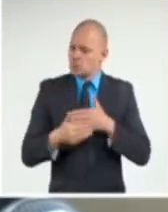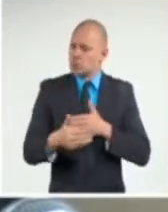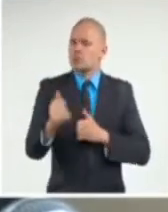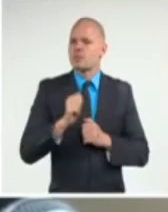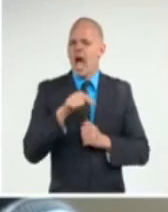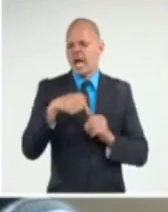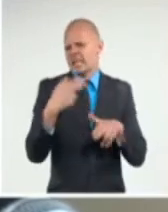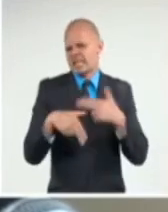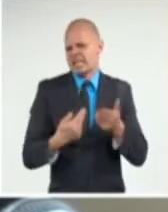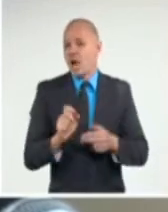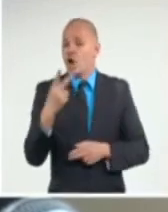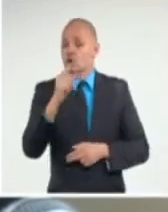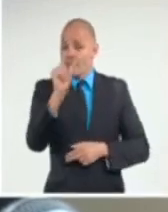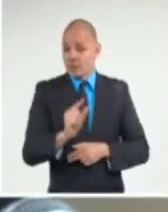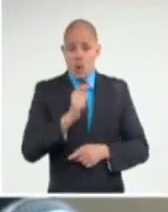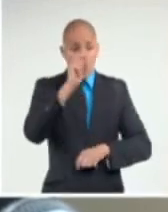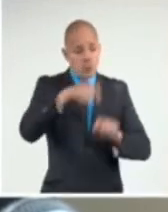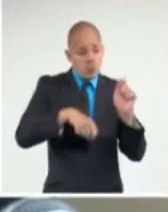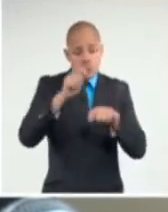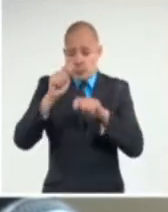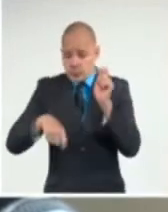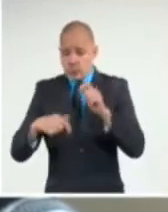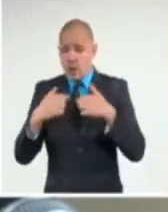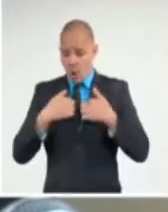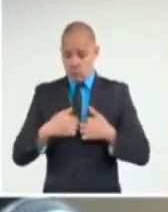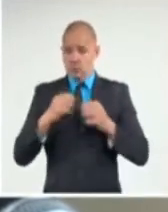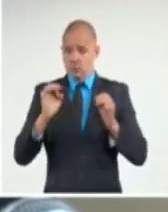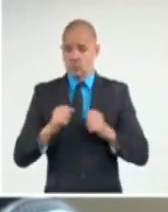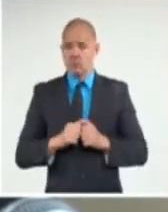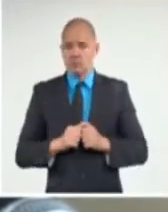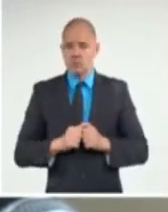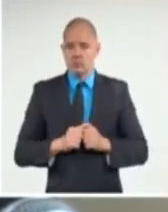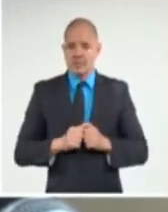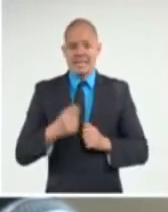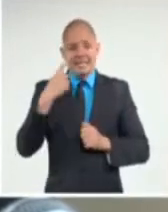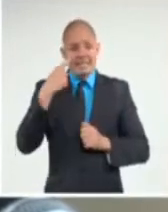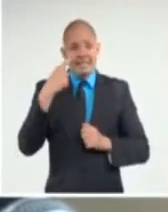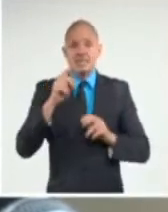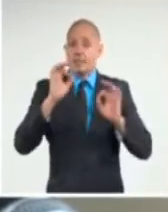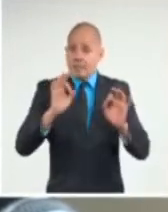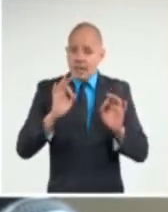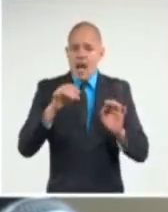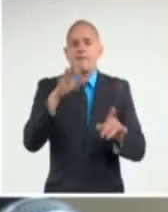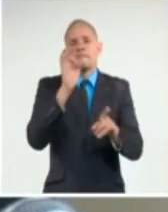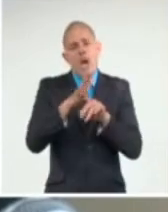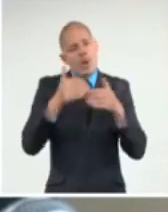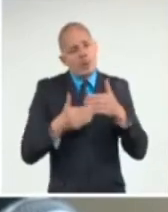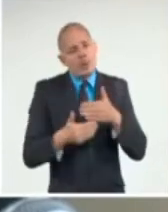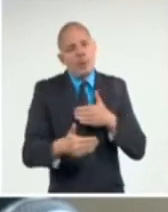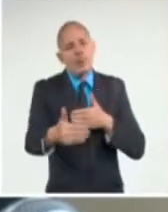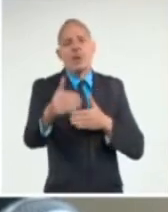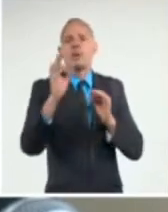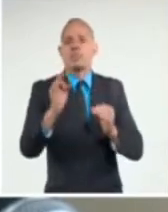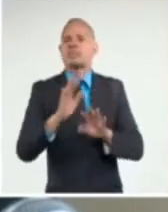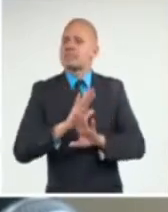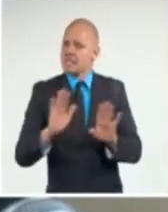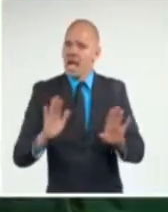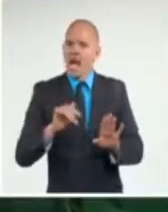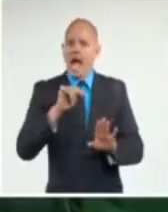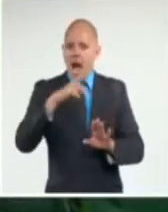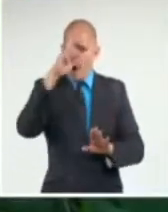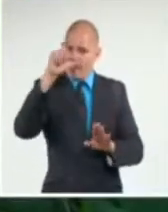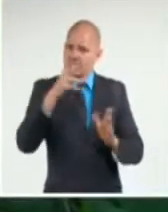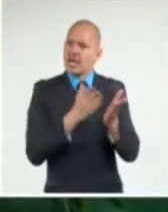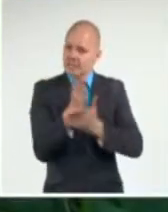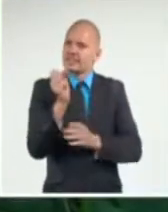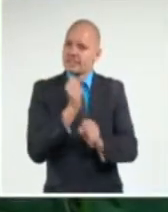dos casos seguidos y marca el inicio o la inauguración del cardiocentro